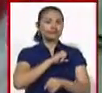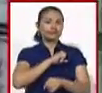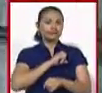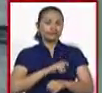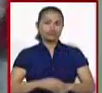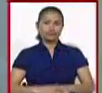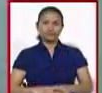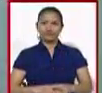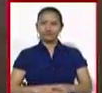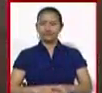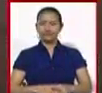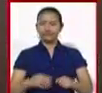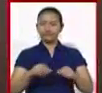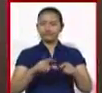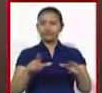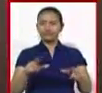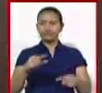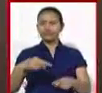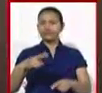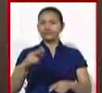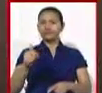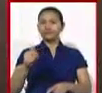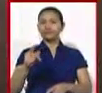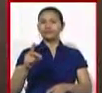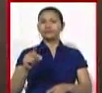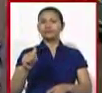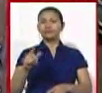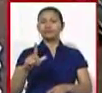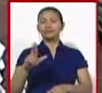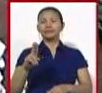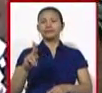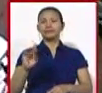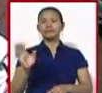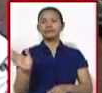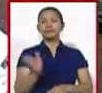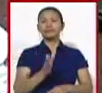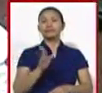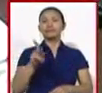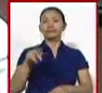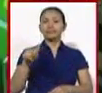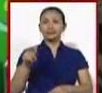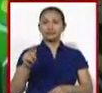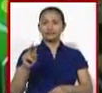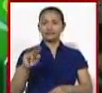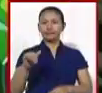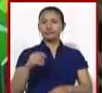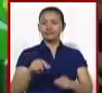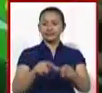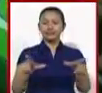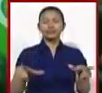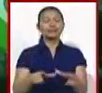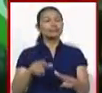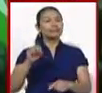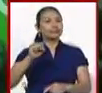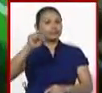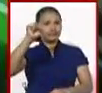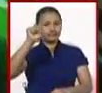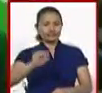efectivos policiales de la comisaría Guadalupe por inmediaciones del barrio Patucú, zona de Los Lotes. En la zona sur